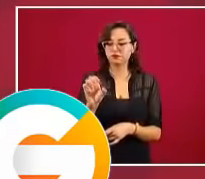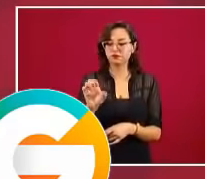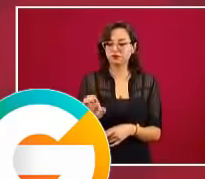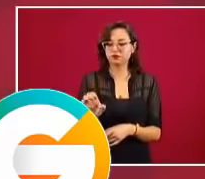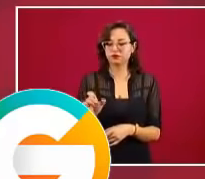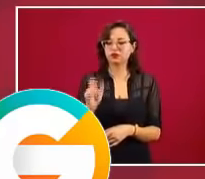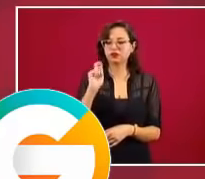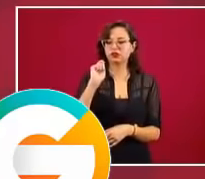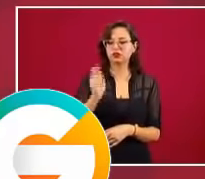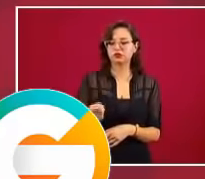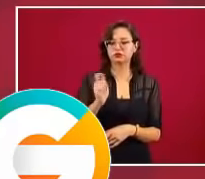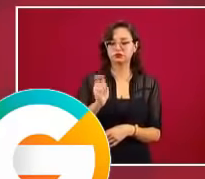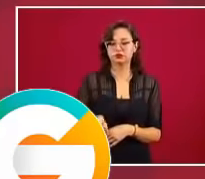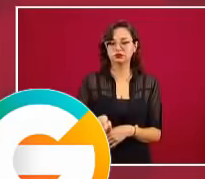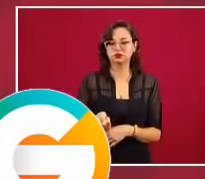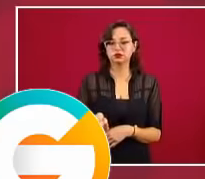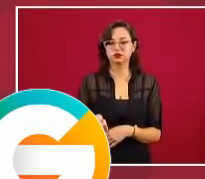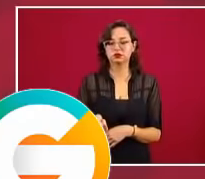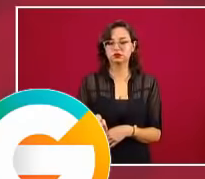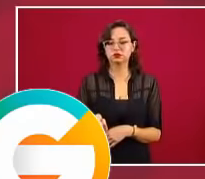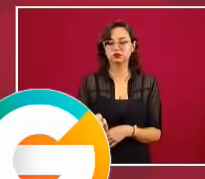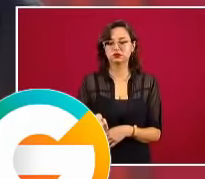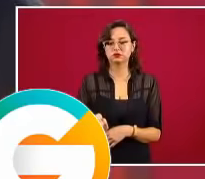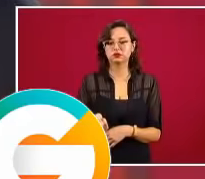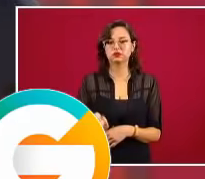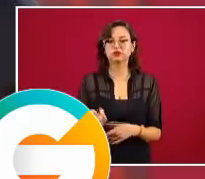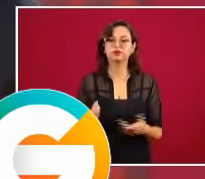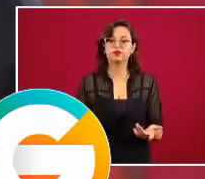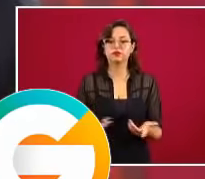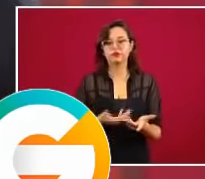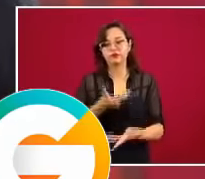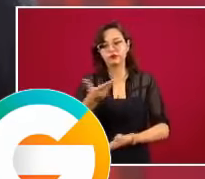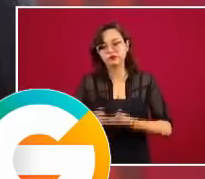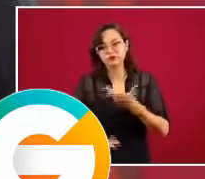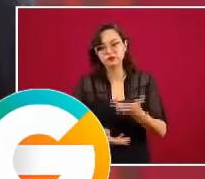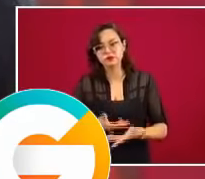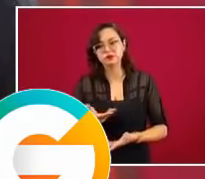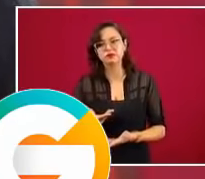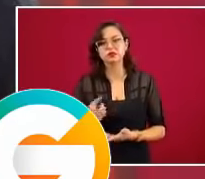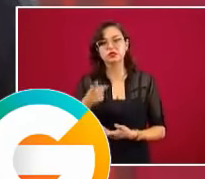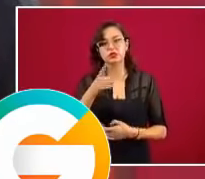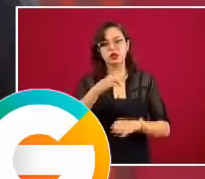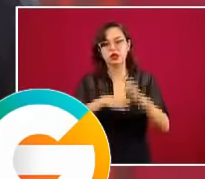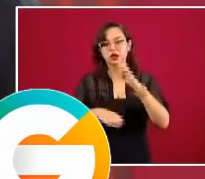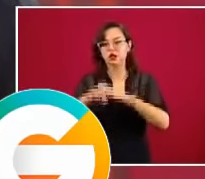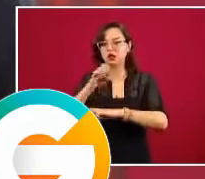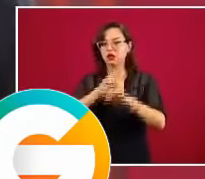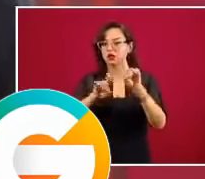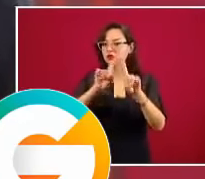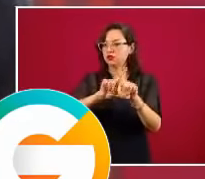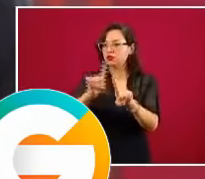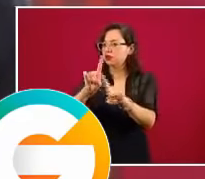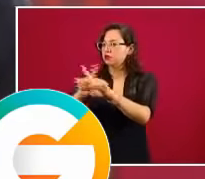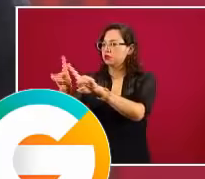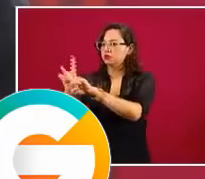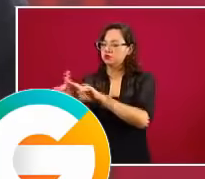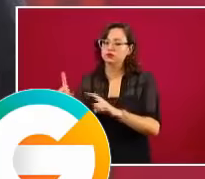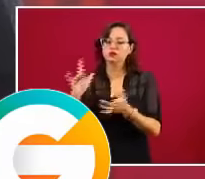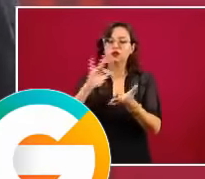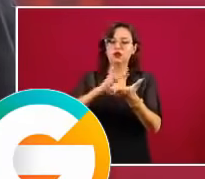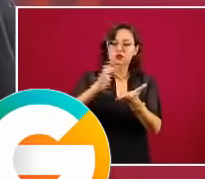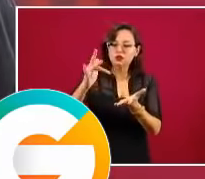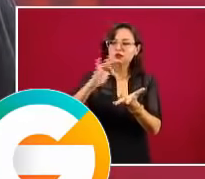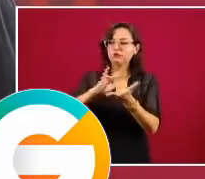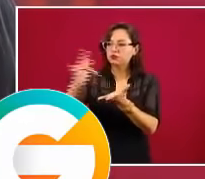en qué condiciones, y agradecerle mucho a los empresarios, de verdad,